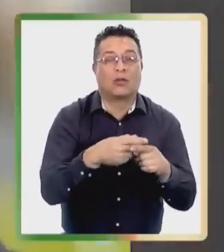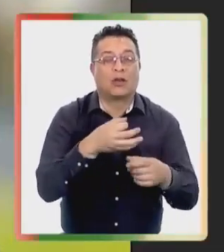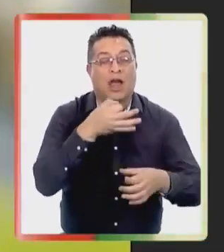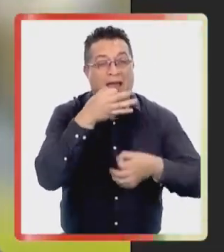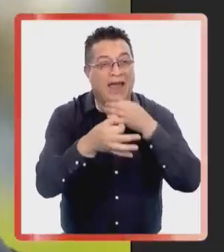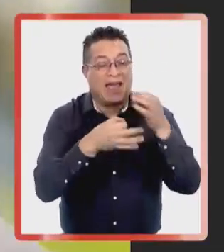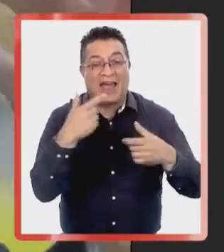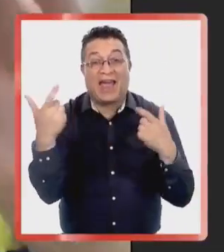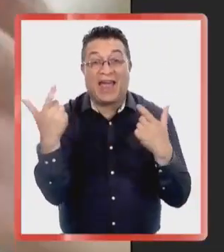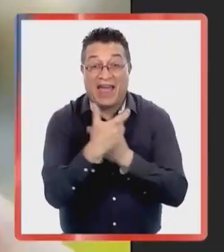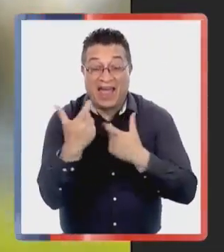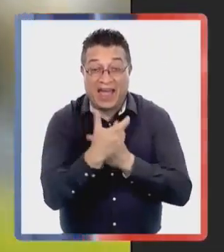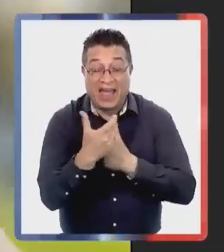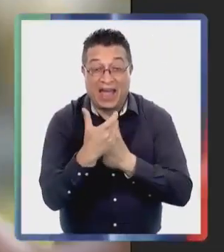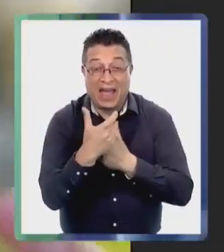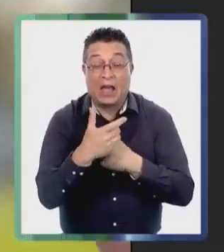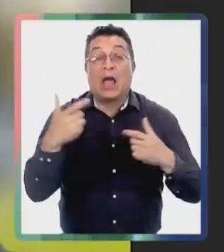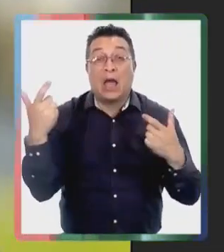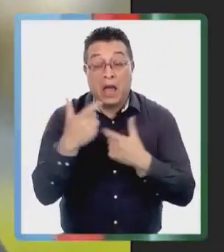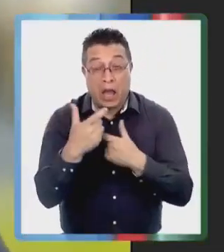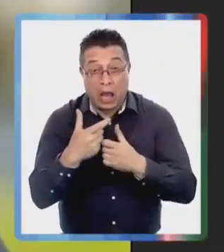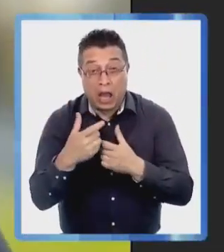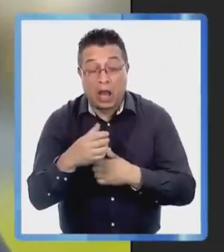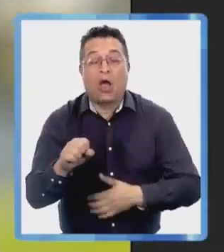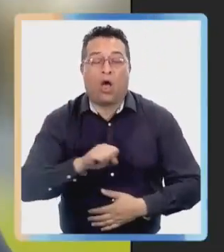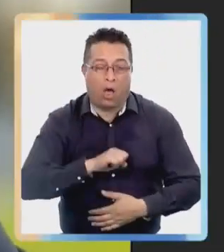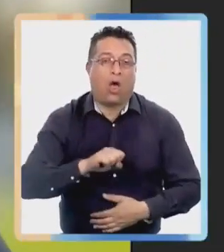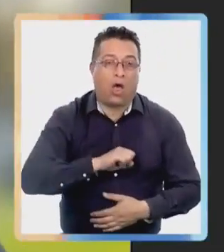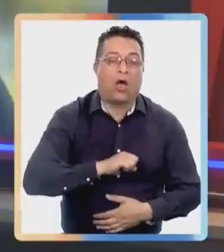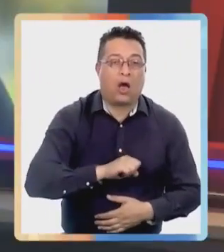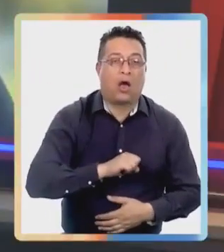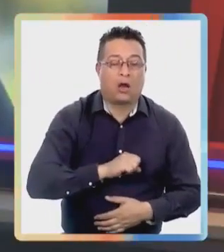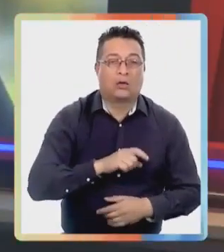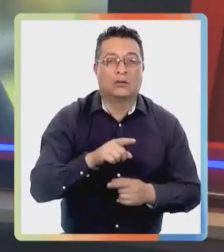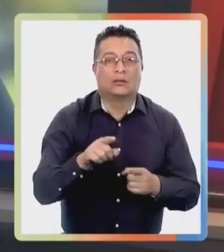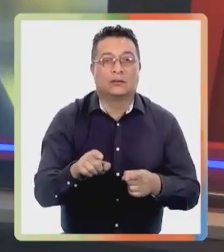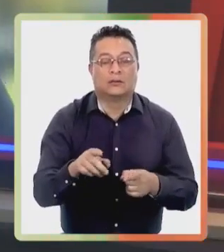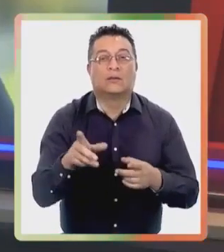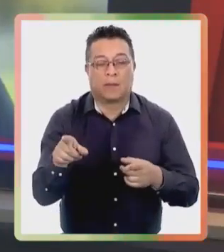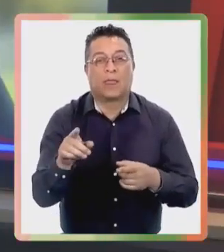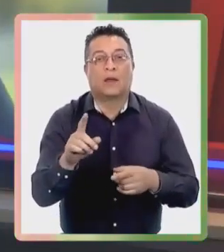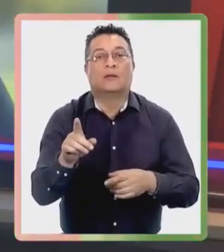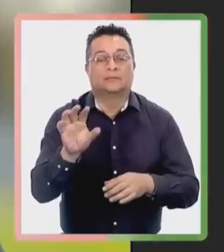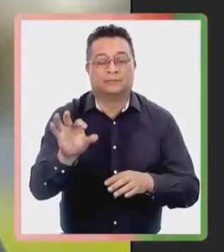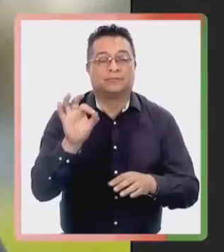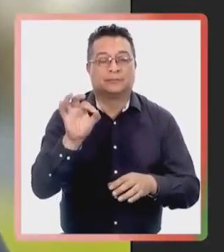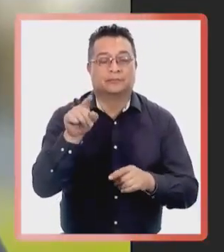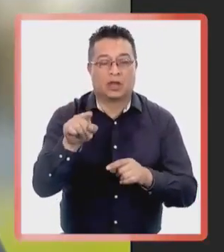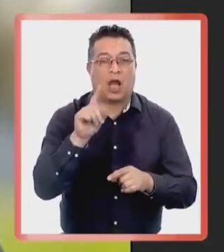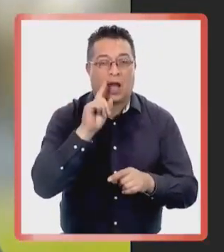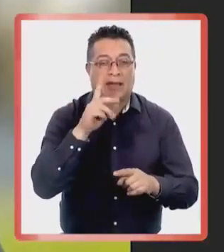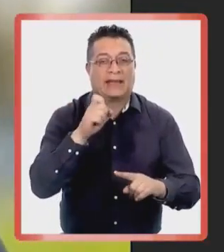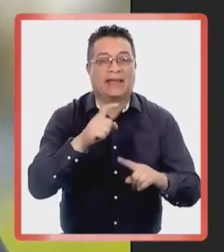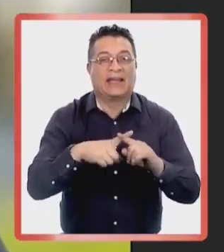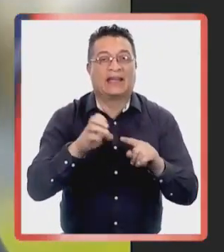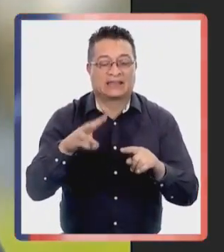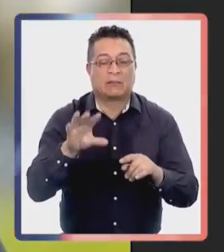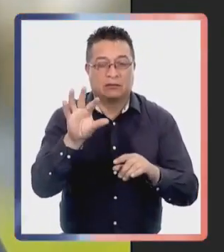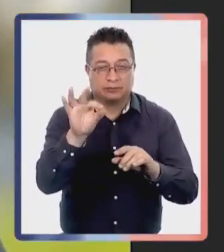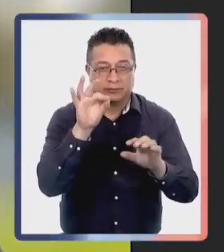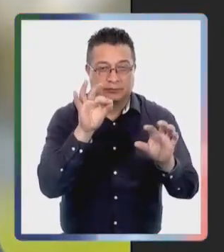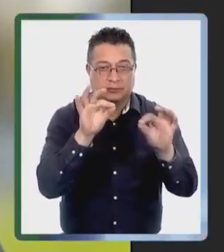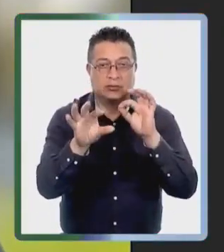un chiste y se ríen y al terminar de reírse les da tos. El diagnóstico se hace clínicamente, hay exámenes que apoyan